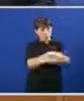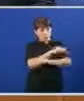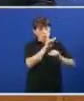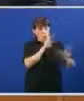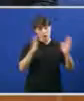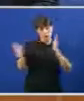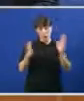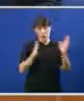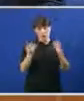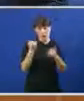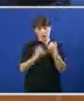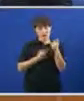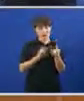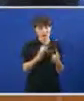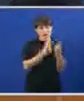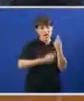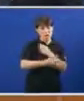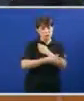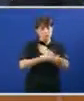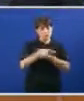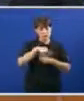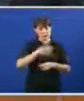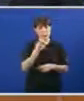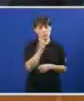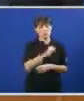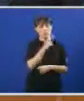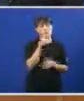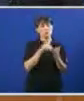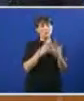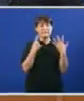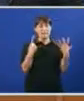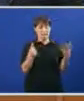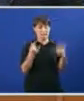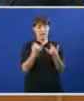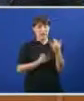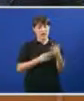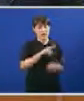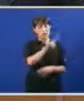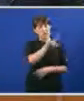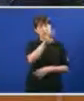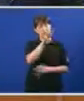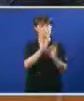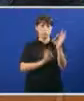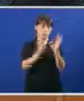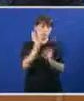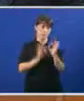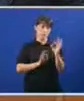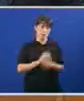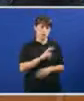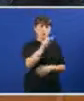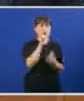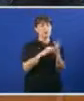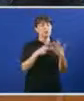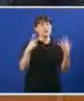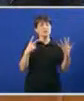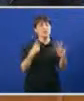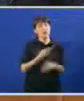gobernaban. E os datos que tiña no ano 2006, datos do INE, o 23%. No ano 2007,